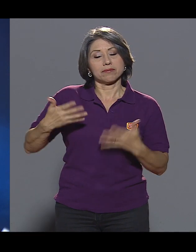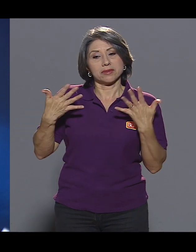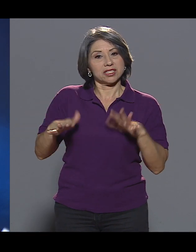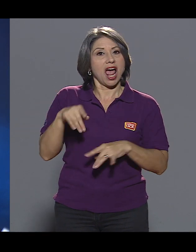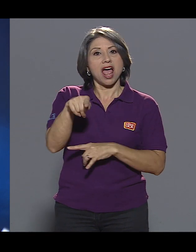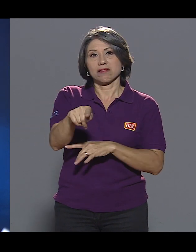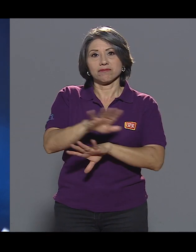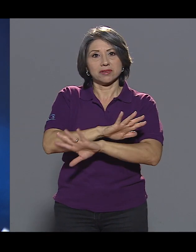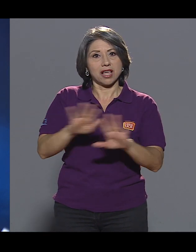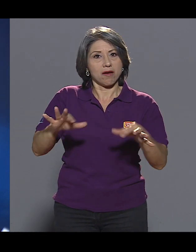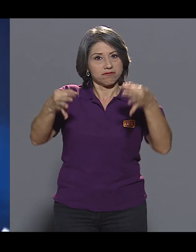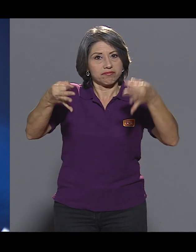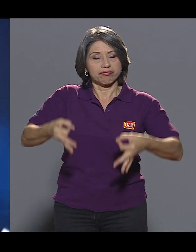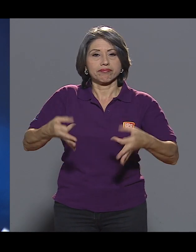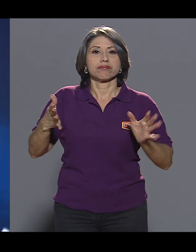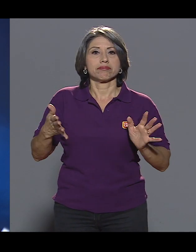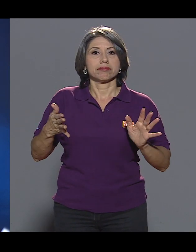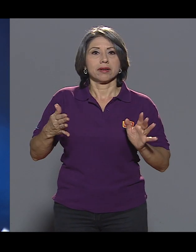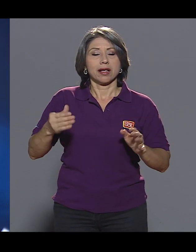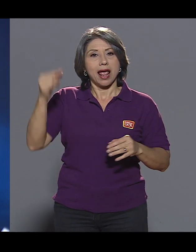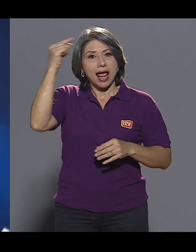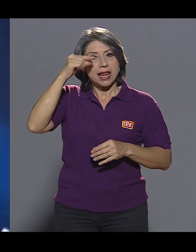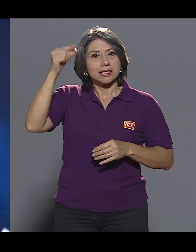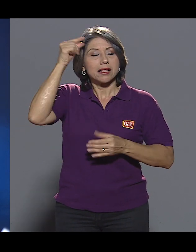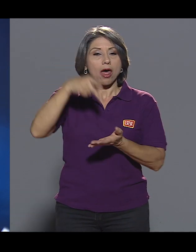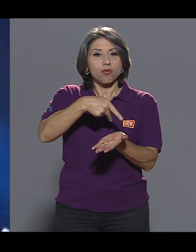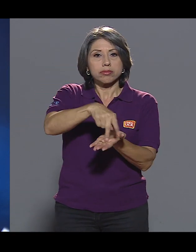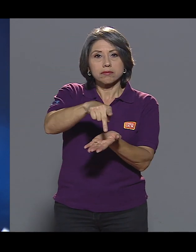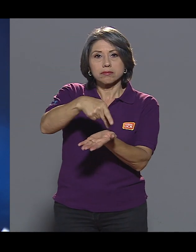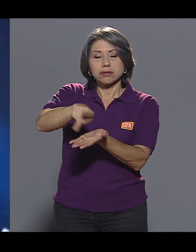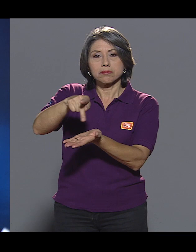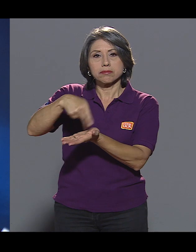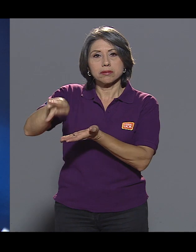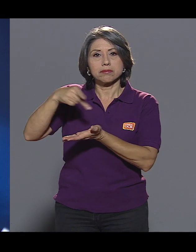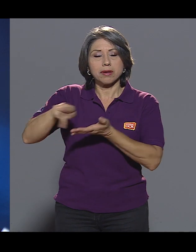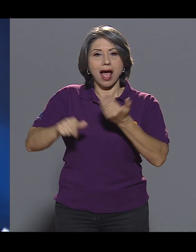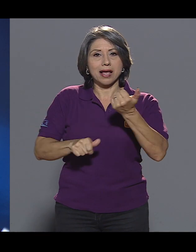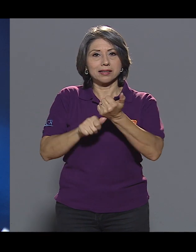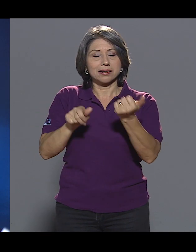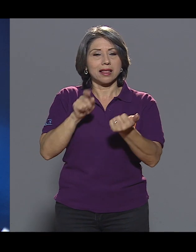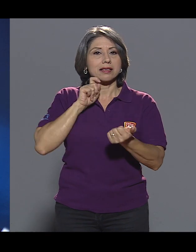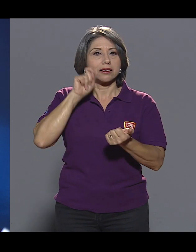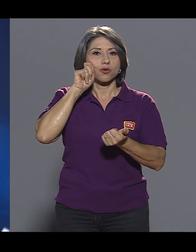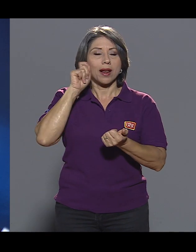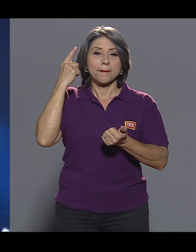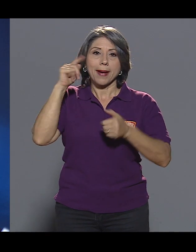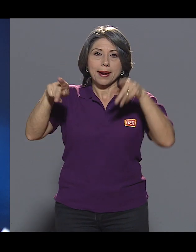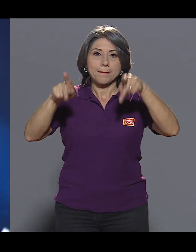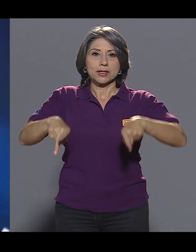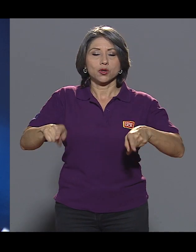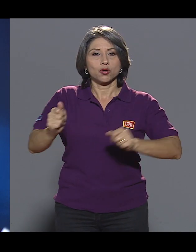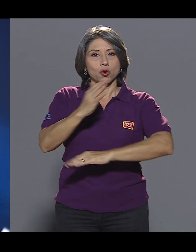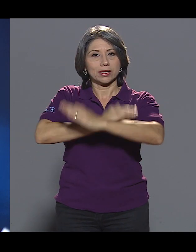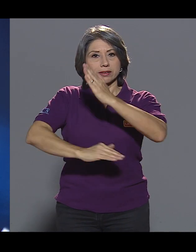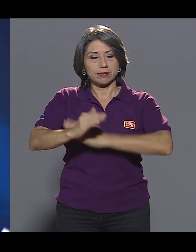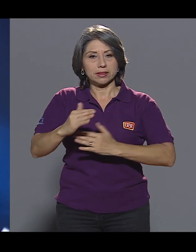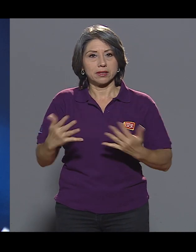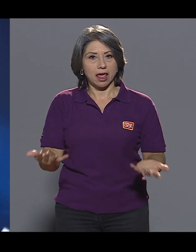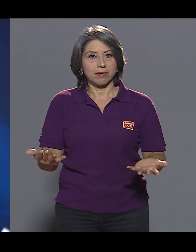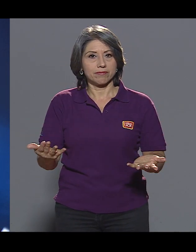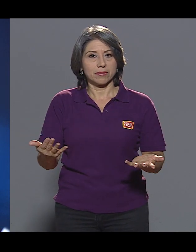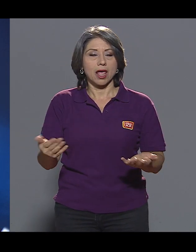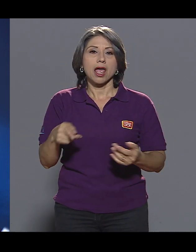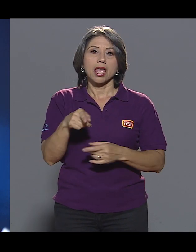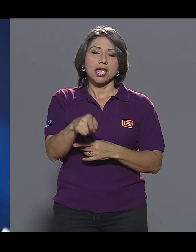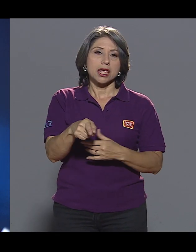prácticamente que es el Estado el que subvenciona, ¿verdad?, para lo que es el pago del asistente sexual a la población con algún tipo de discapacidad,